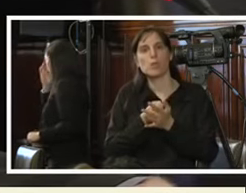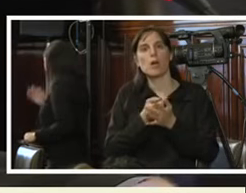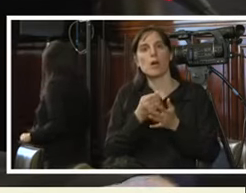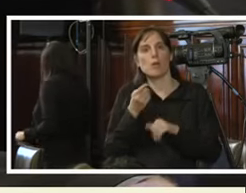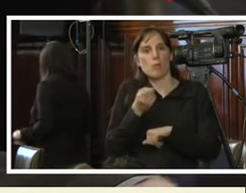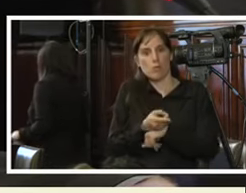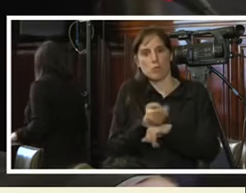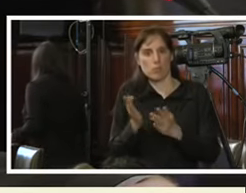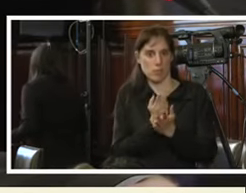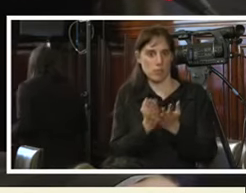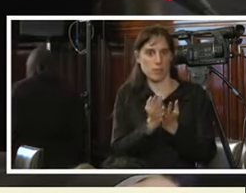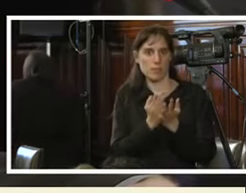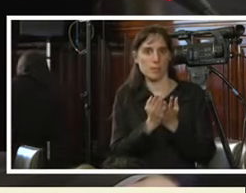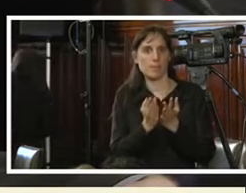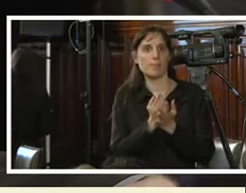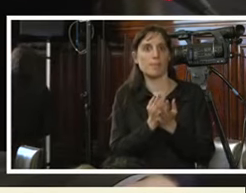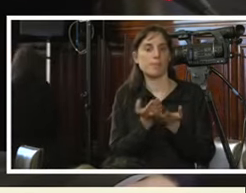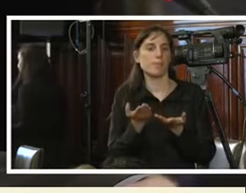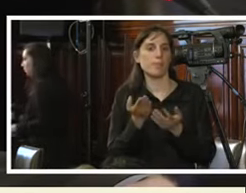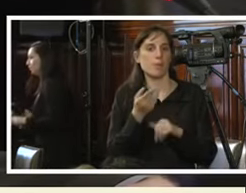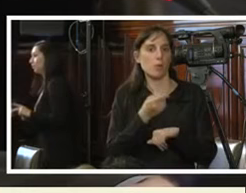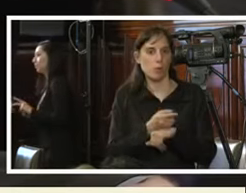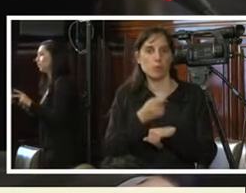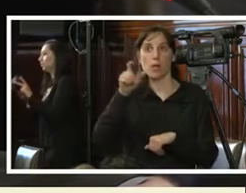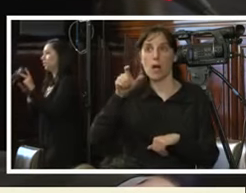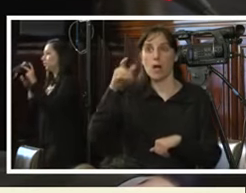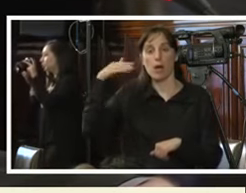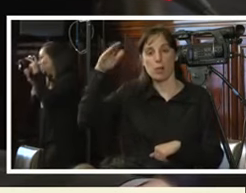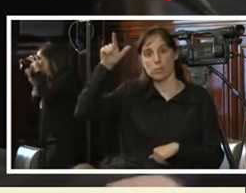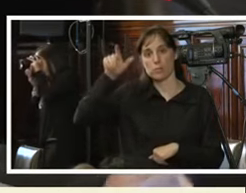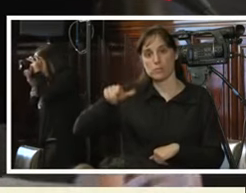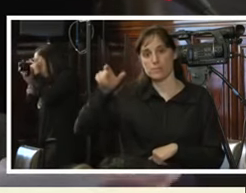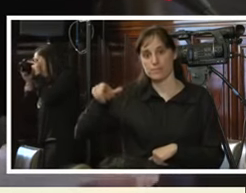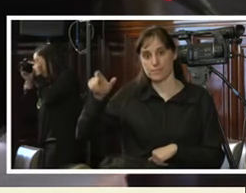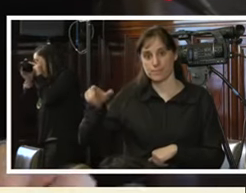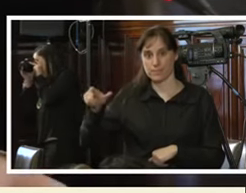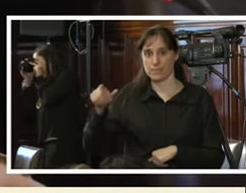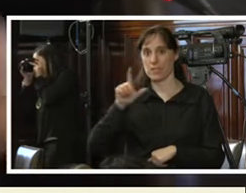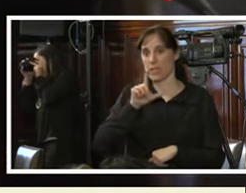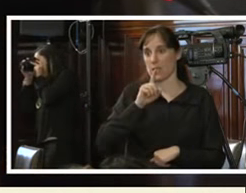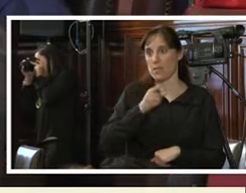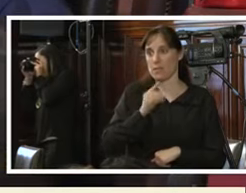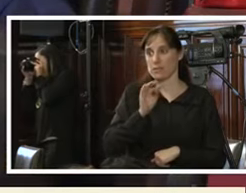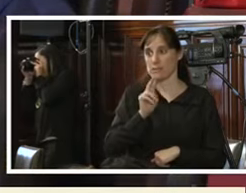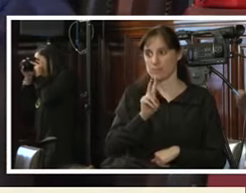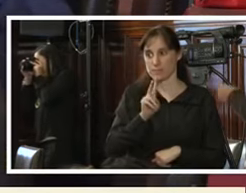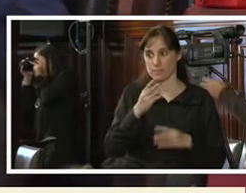de discriminación contra adultos mayores lgp muchas gracias